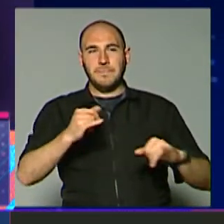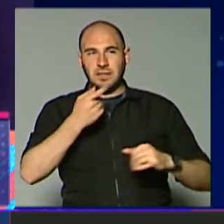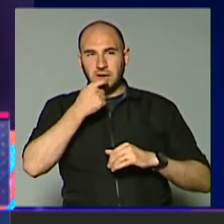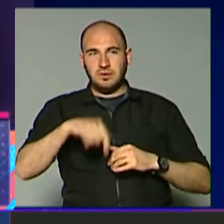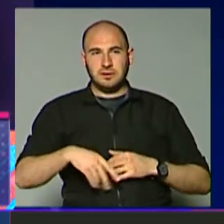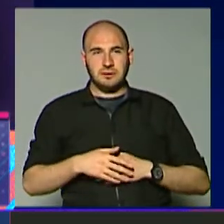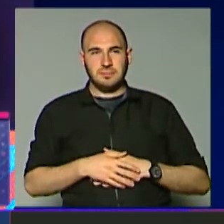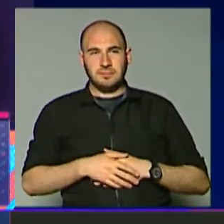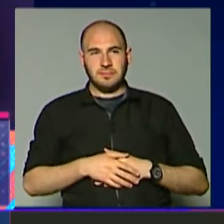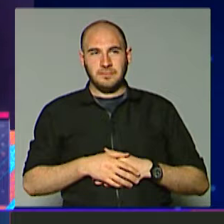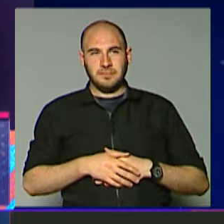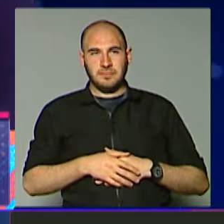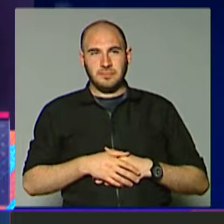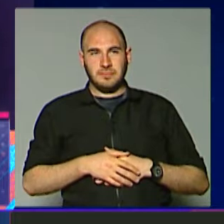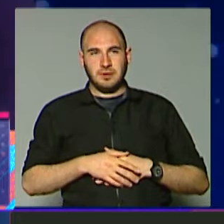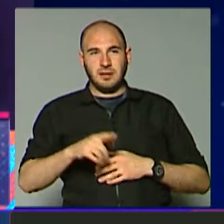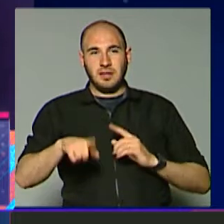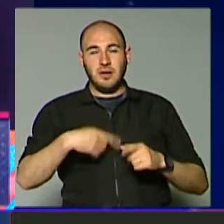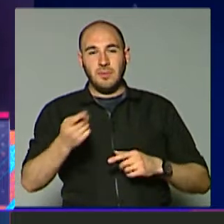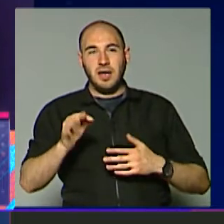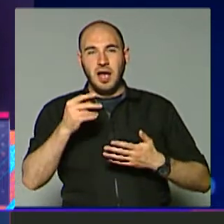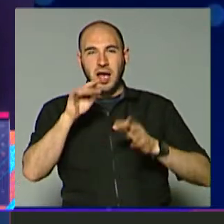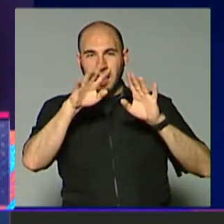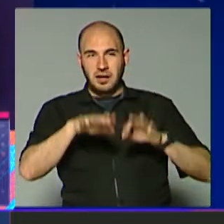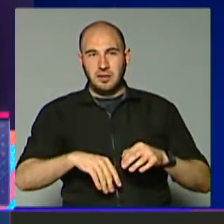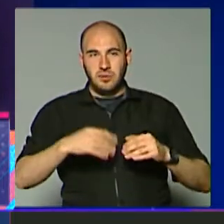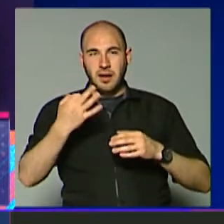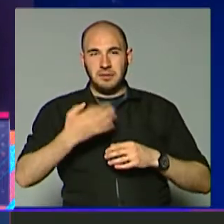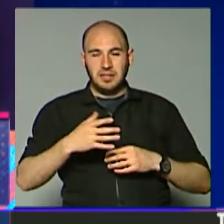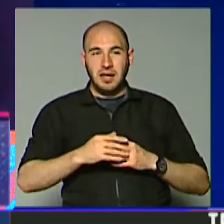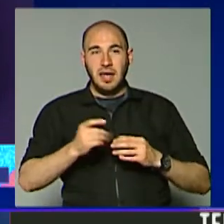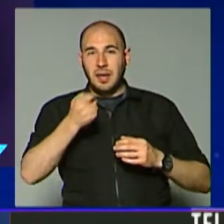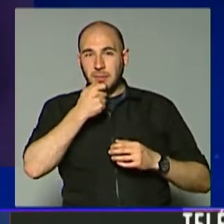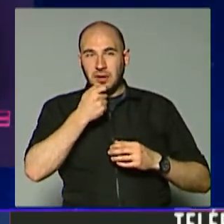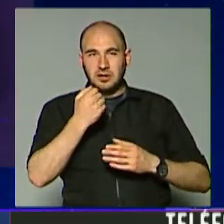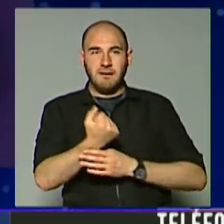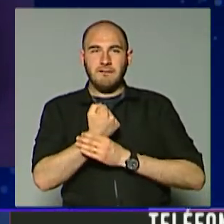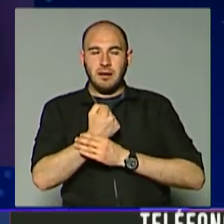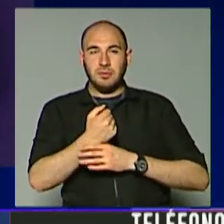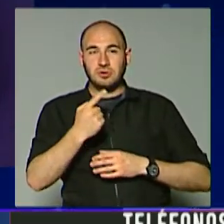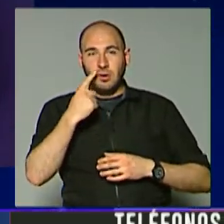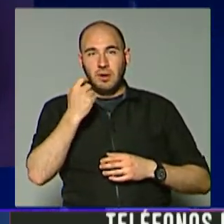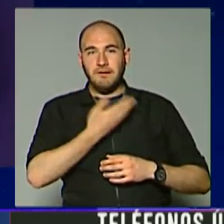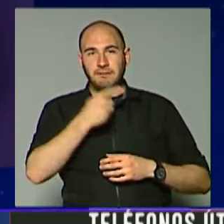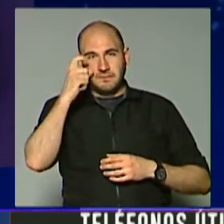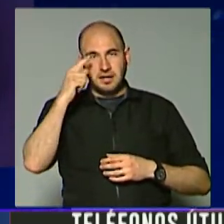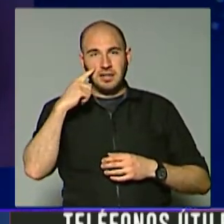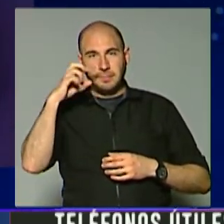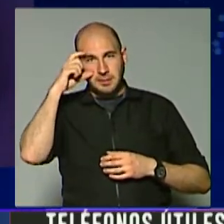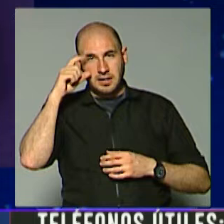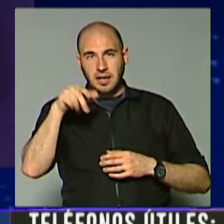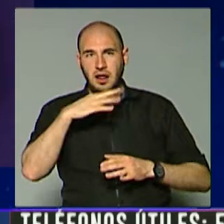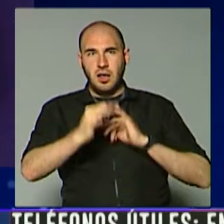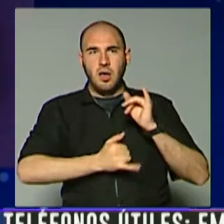los medios. Sí. O hay un artículo que publicó específicamente un periodista muy reconocido, que es Ulises Naranjo, sí, donde